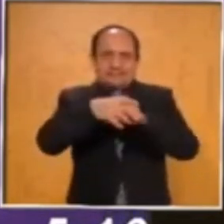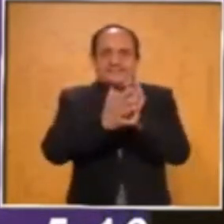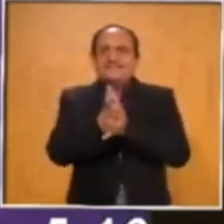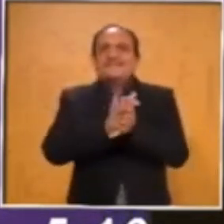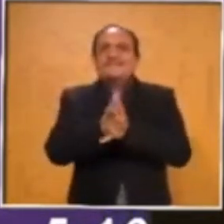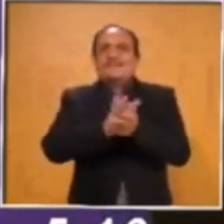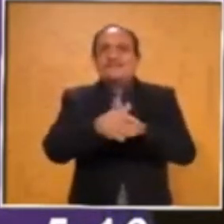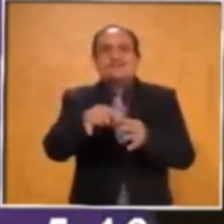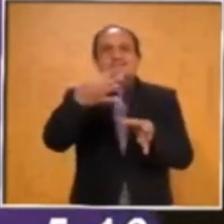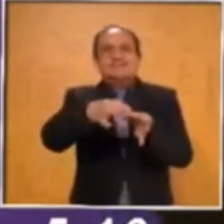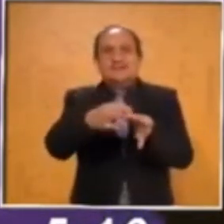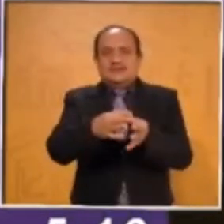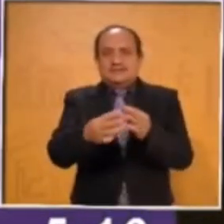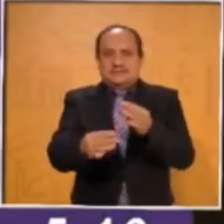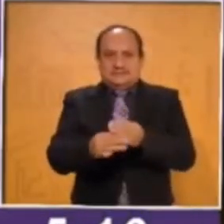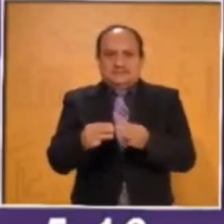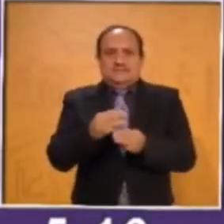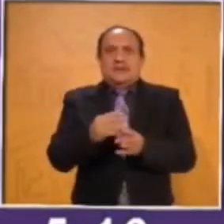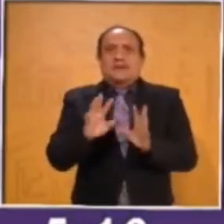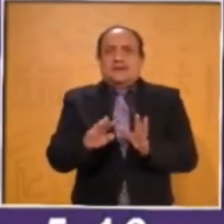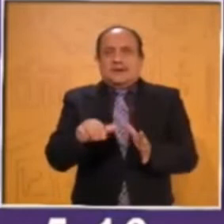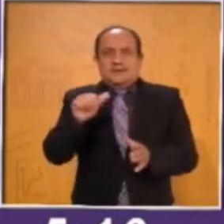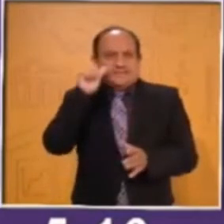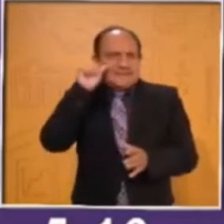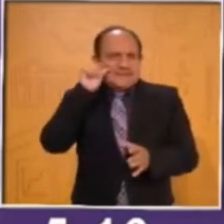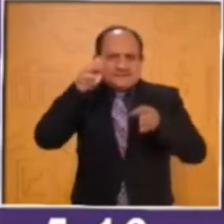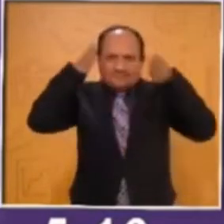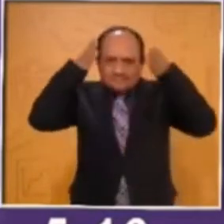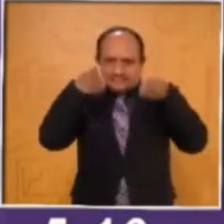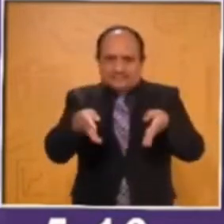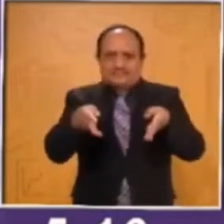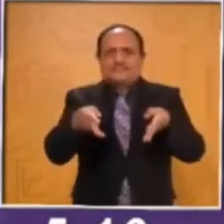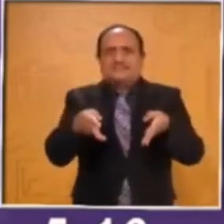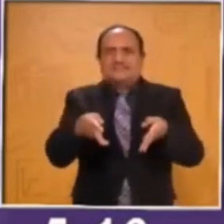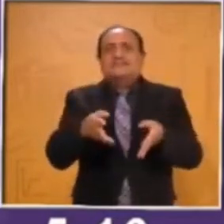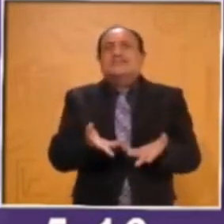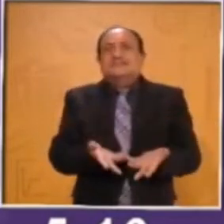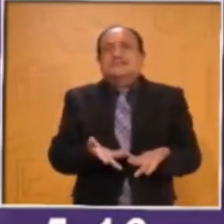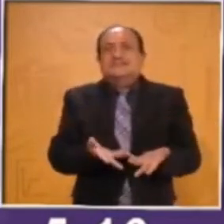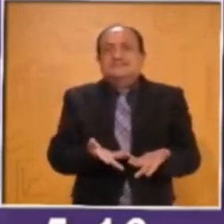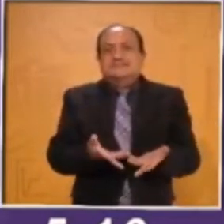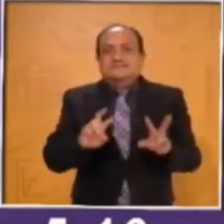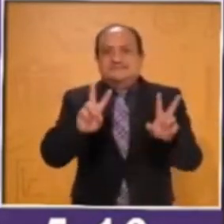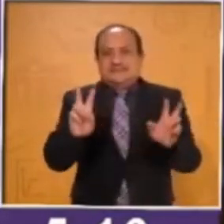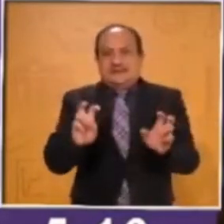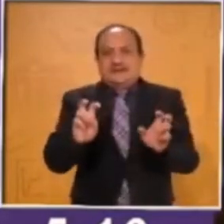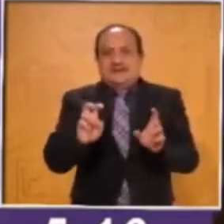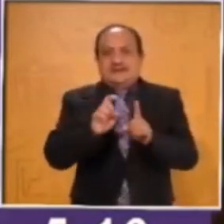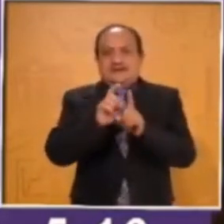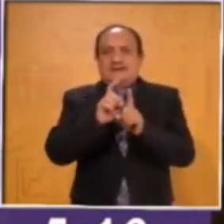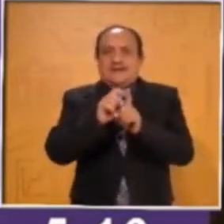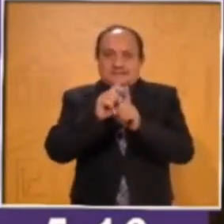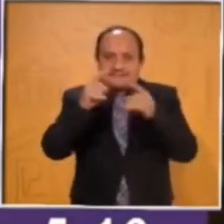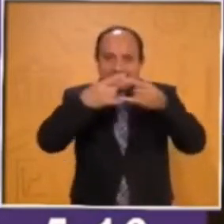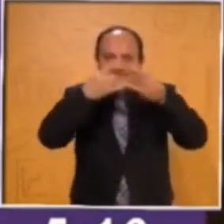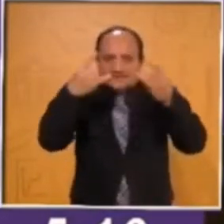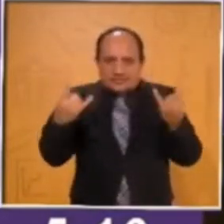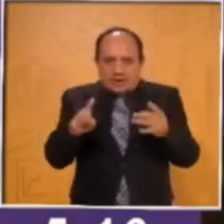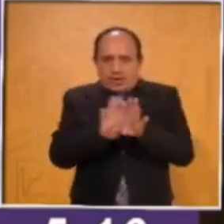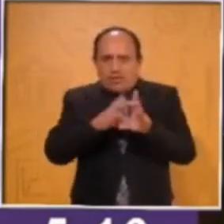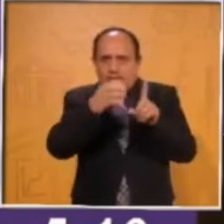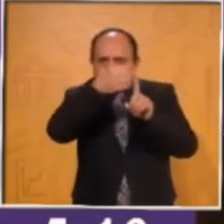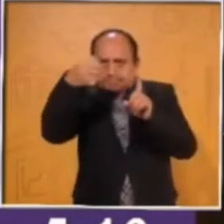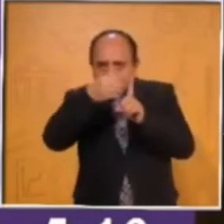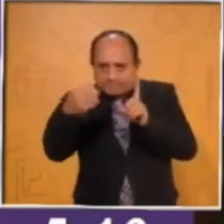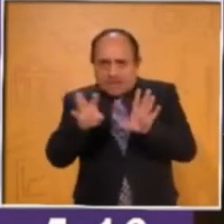ya estén listos con su material. Ayer nos clavamos mucho viendo acerca de los cómics, los componentes de los cómics, los tipos